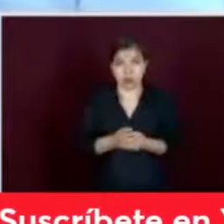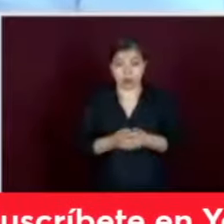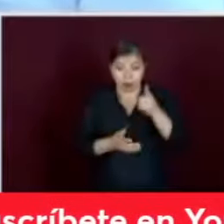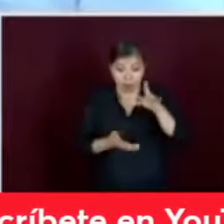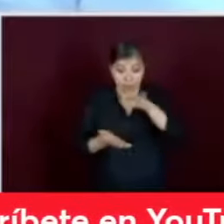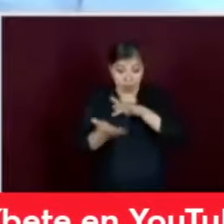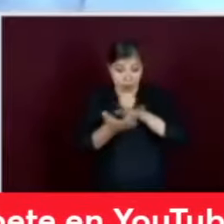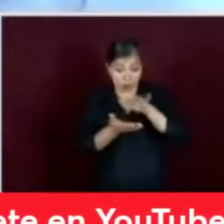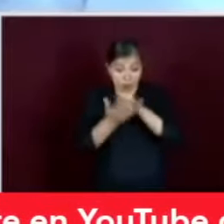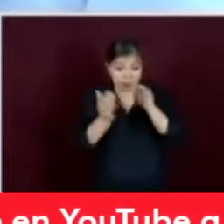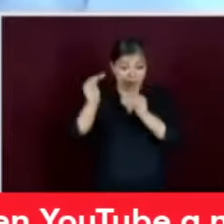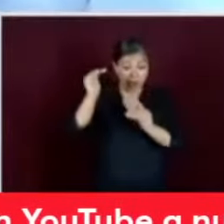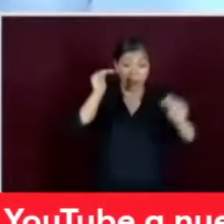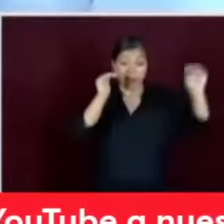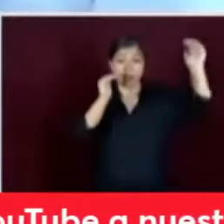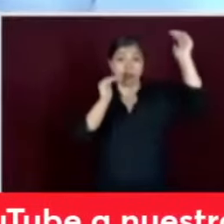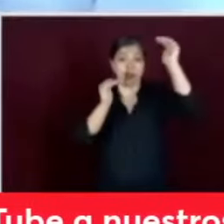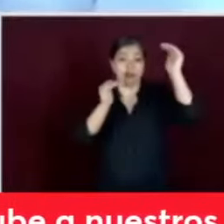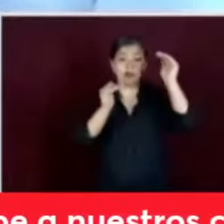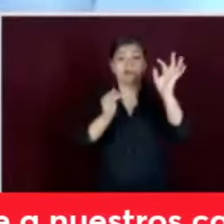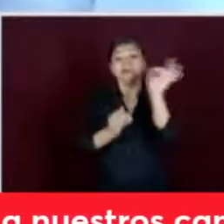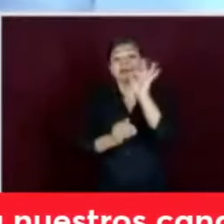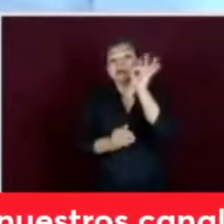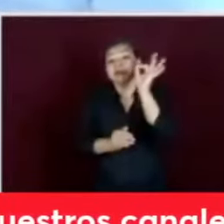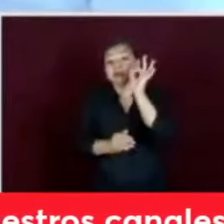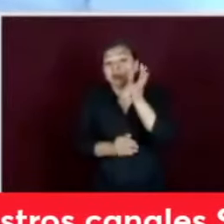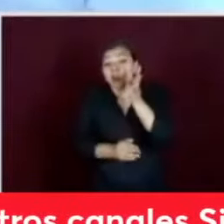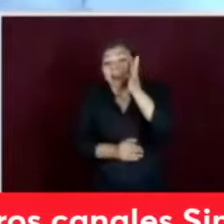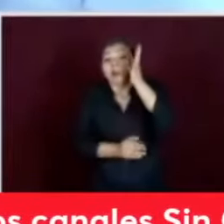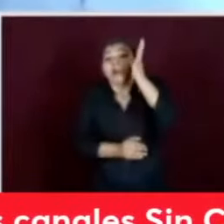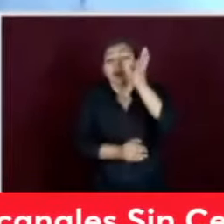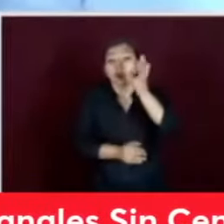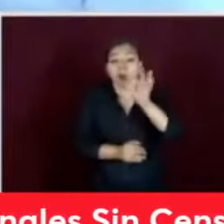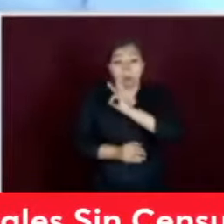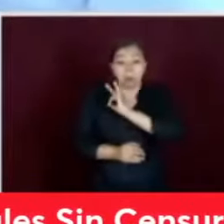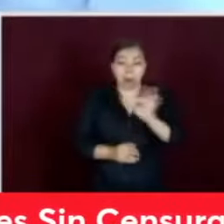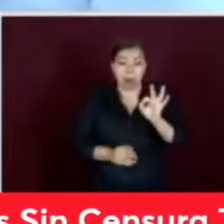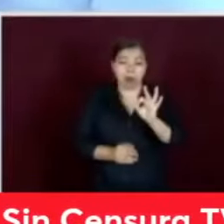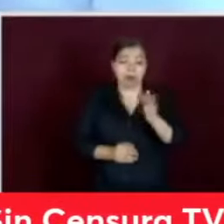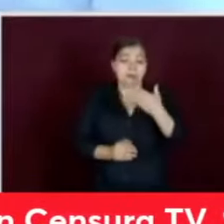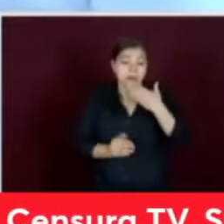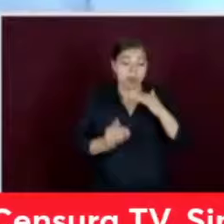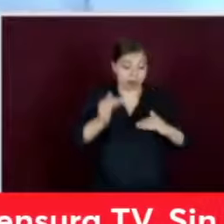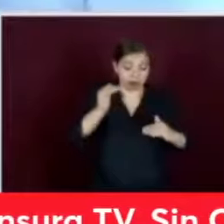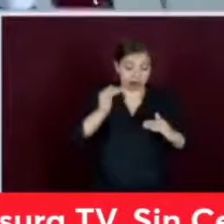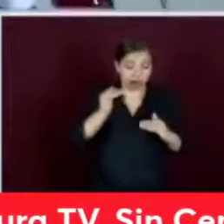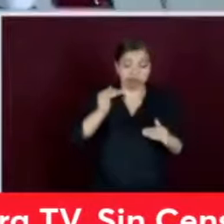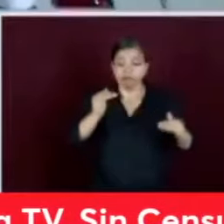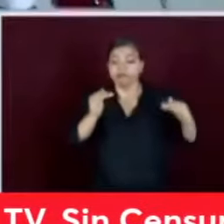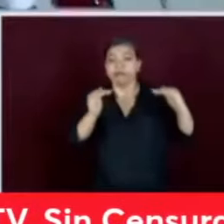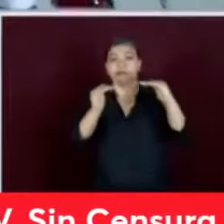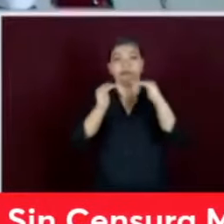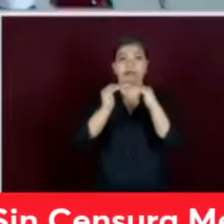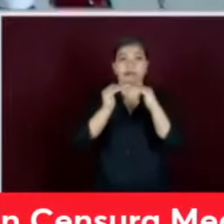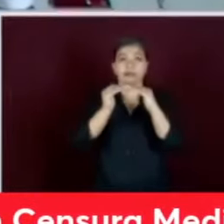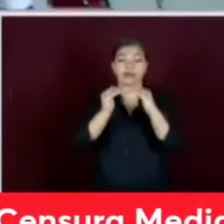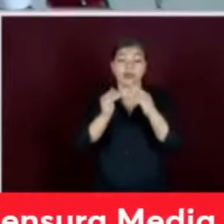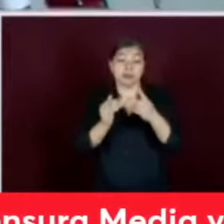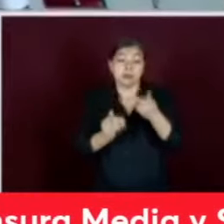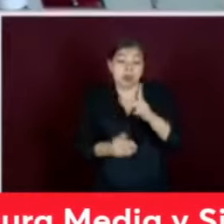los de arriba, algún día llegaría a los de abajo. Después de